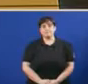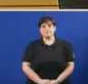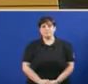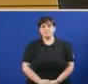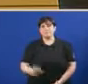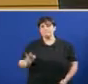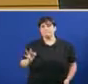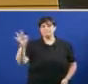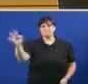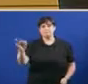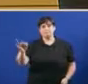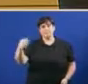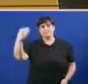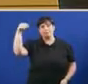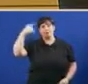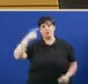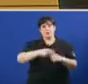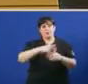Ten a palabra o presidente da Xunta.